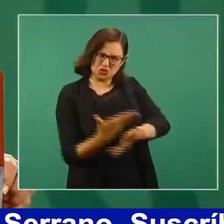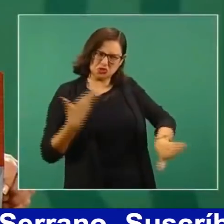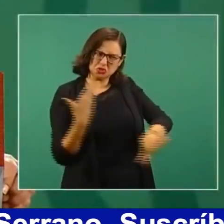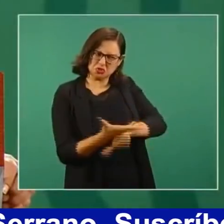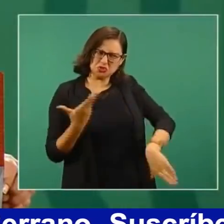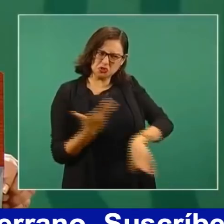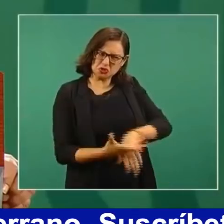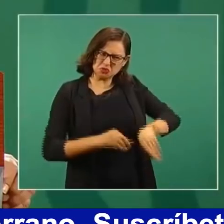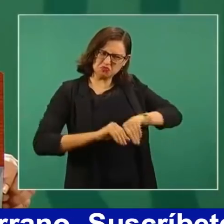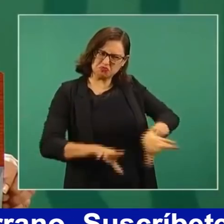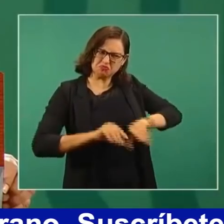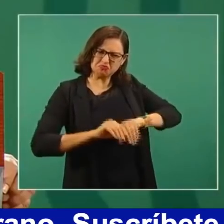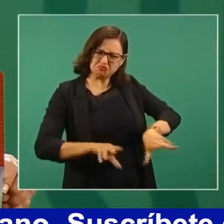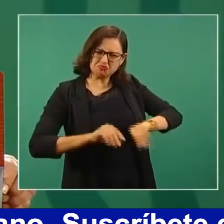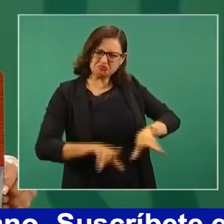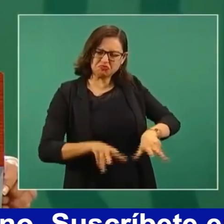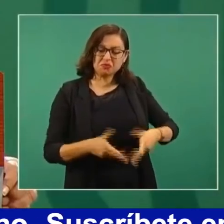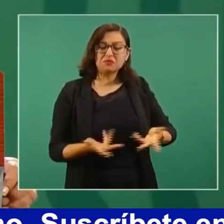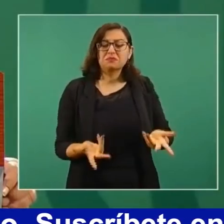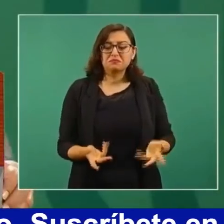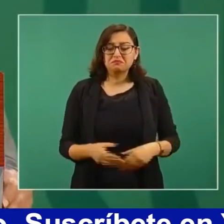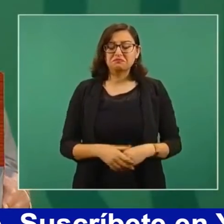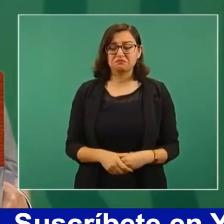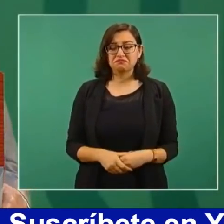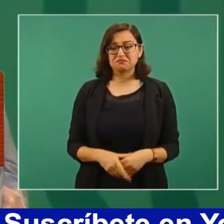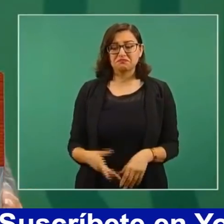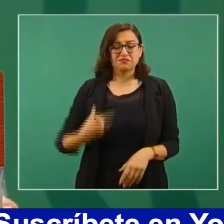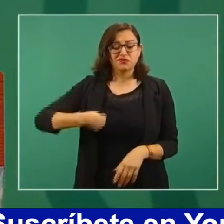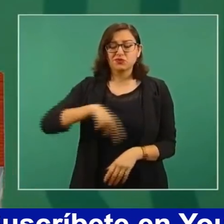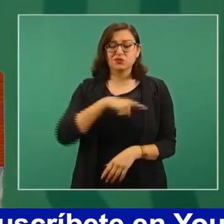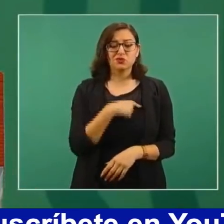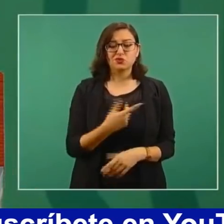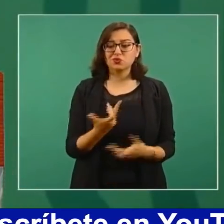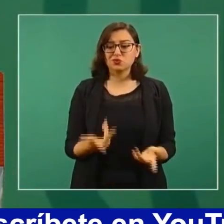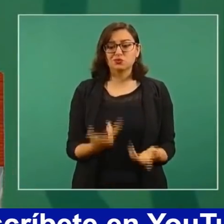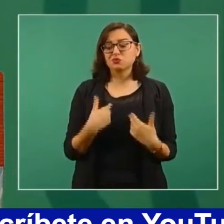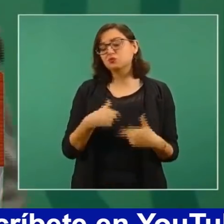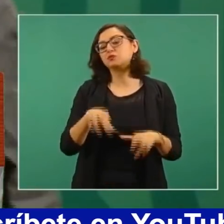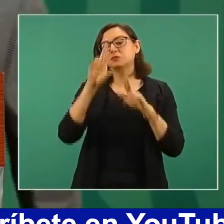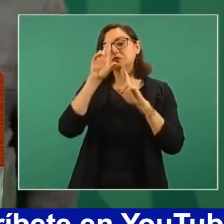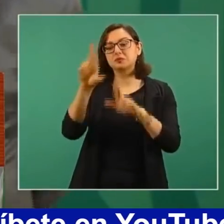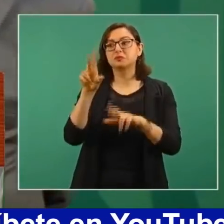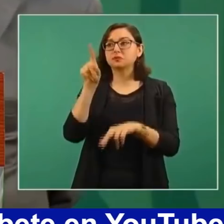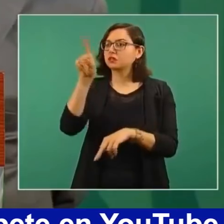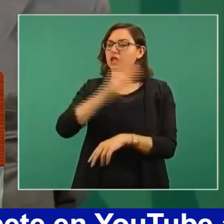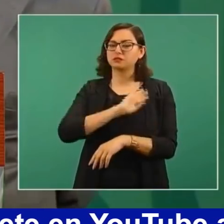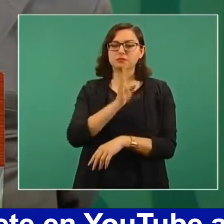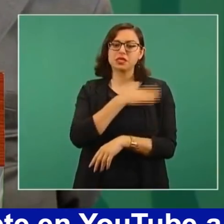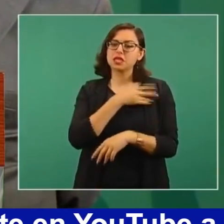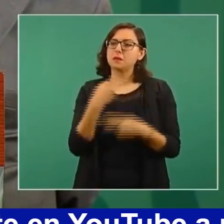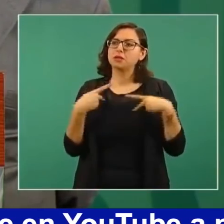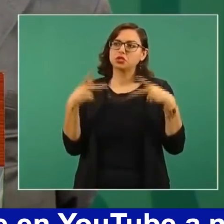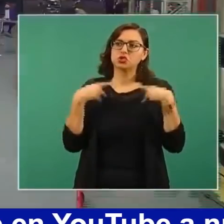atacándonos. Siempre vamos a respetar al pueblo español.